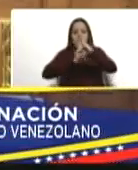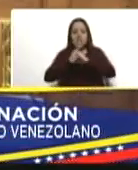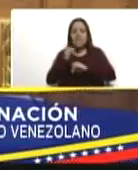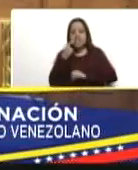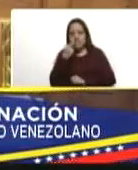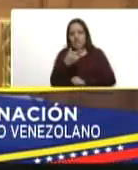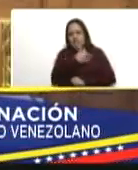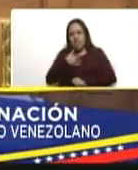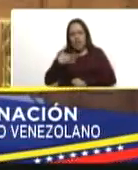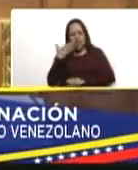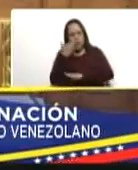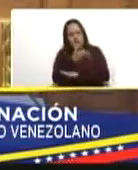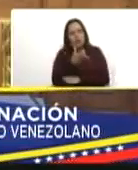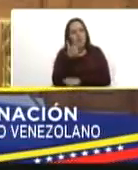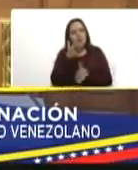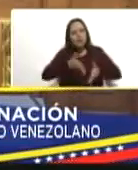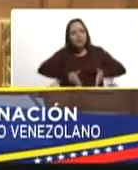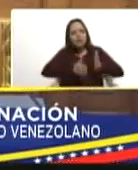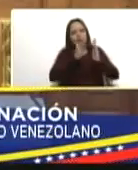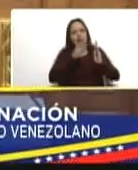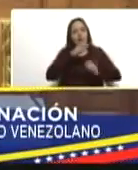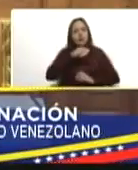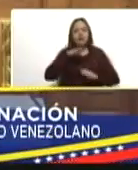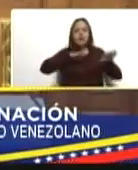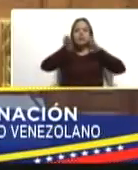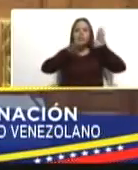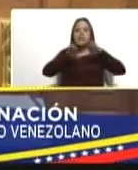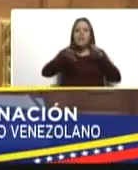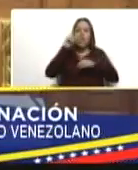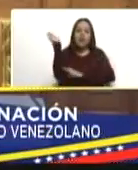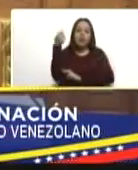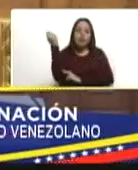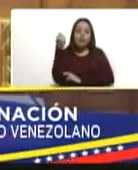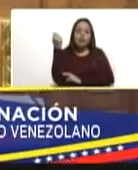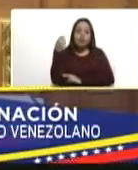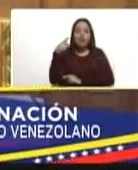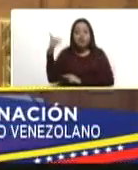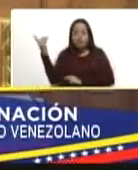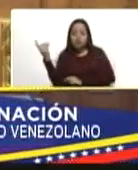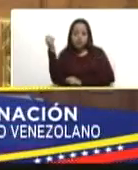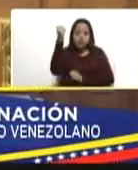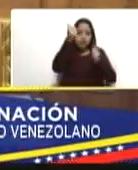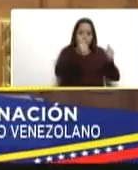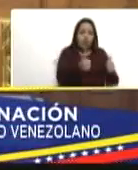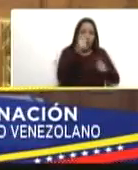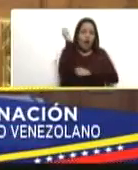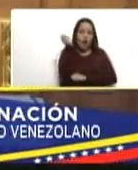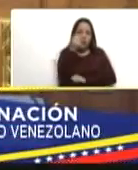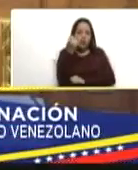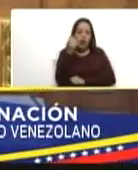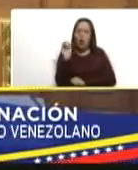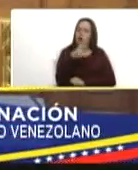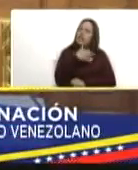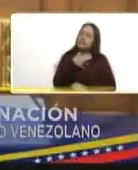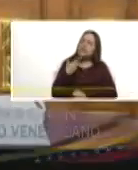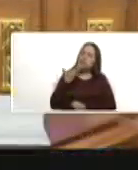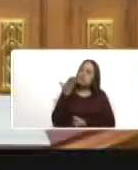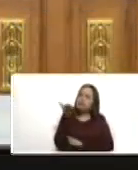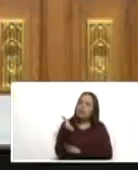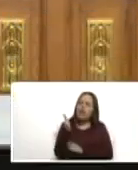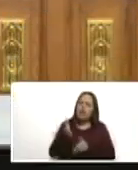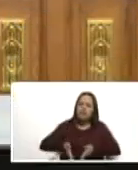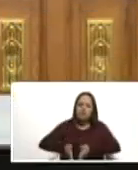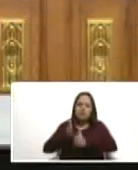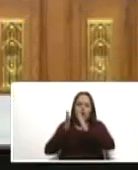la ruta turística de apure y te vas para apure Quiero ir a la ruta turística de